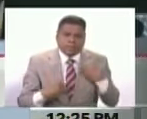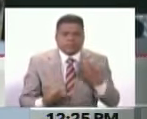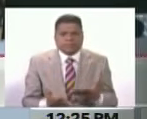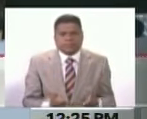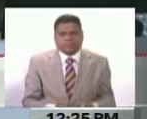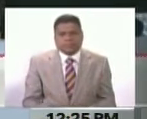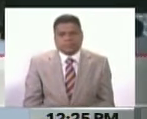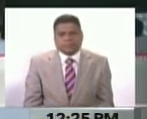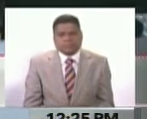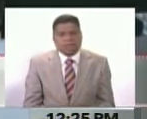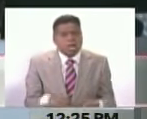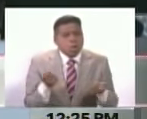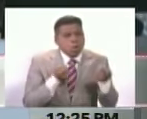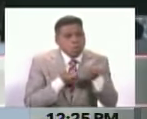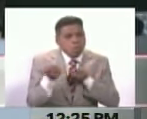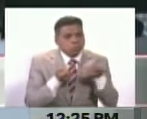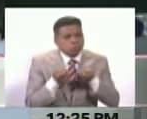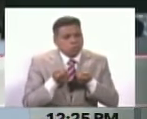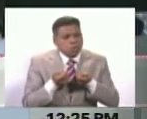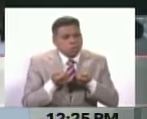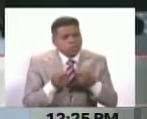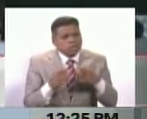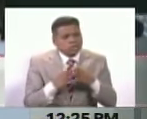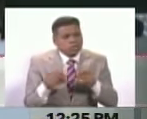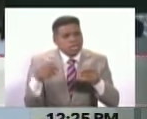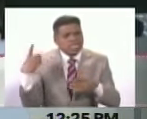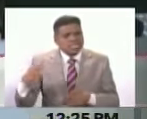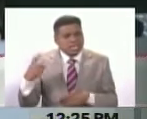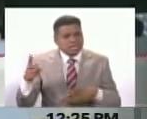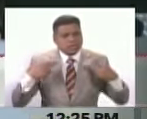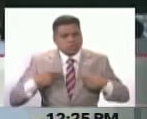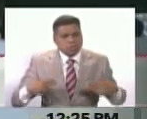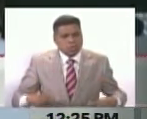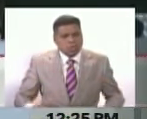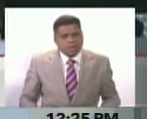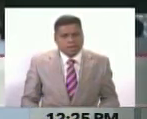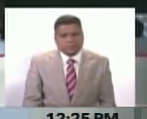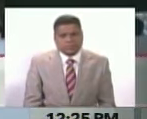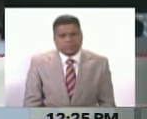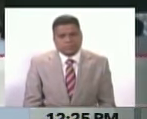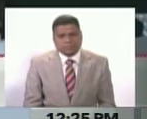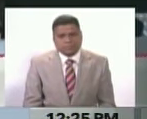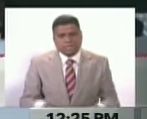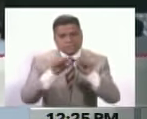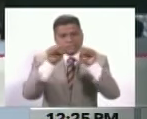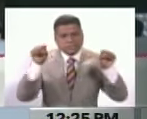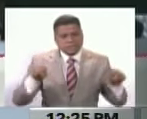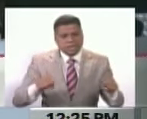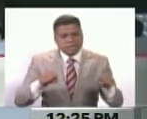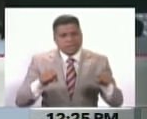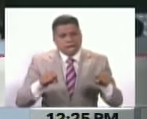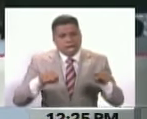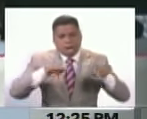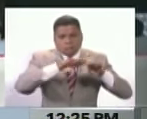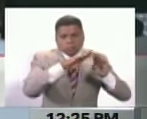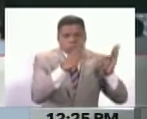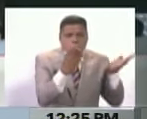la manipulación del concepto de derechos humanos en el sistema global actual. Creemos que se lo